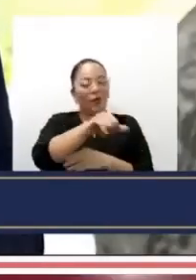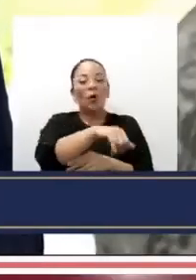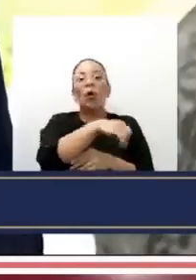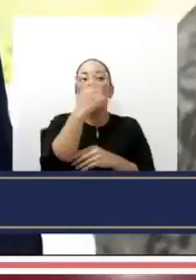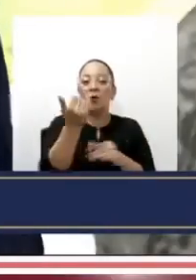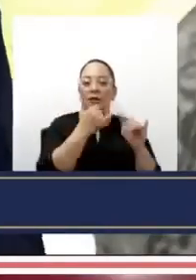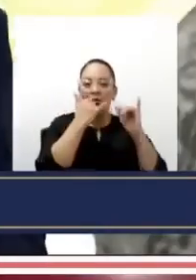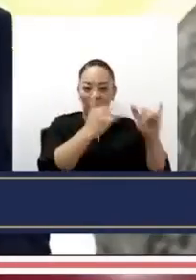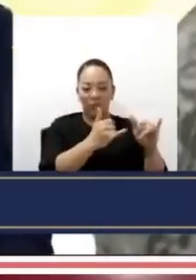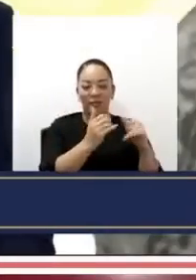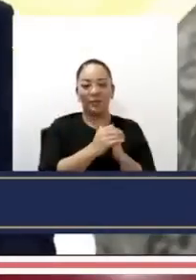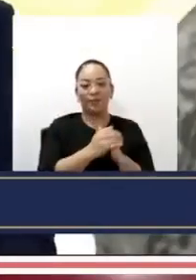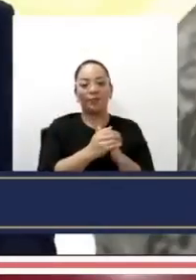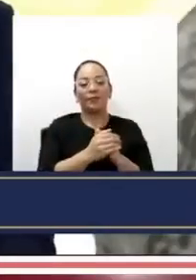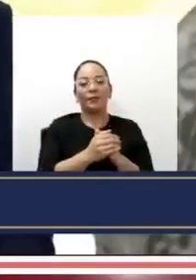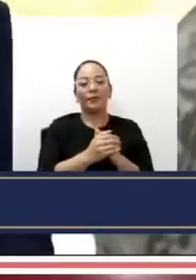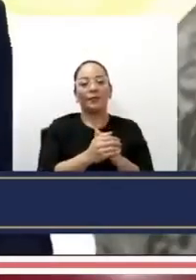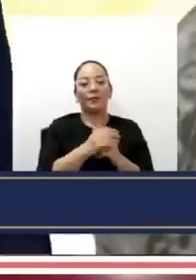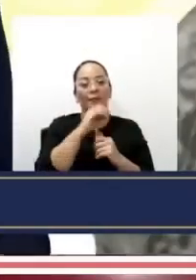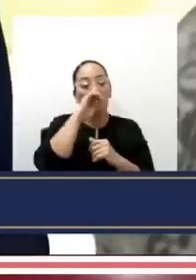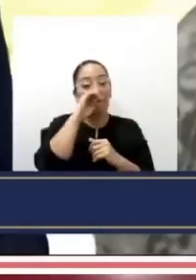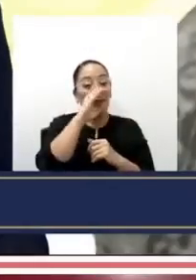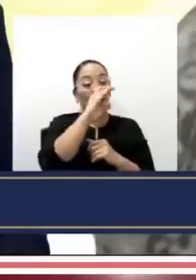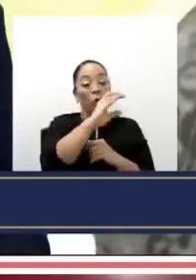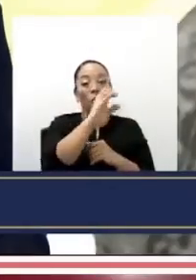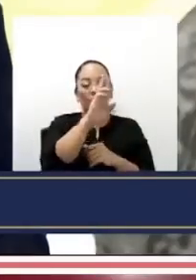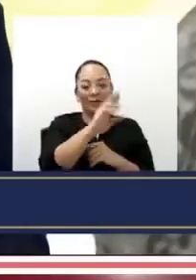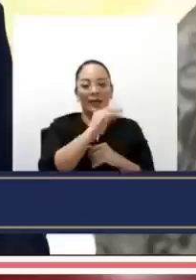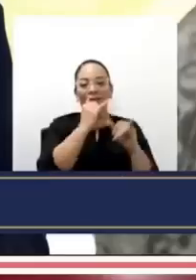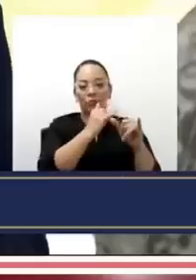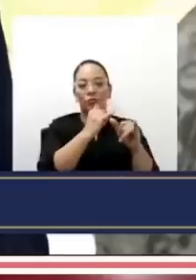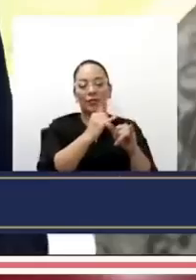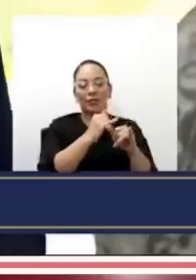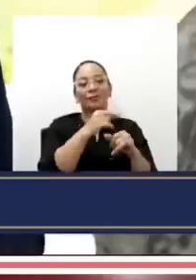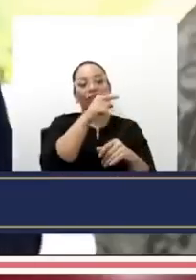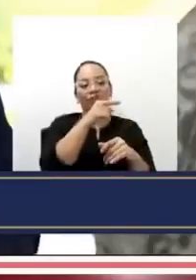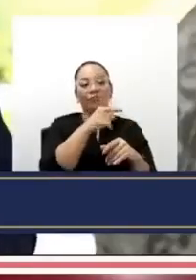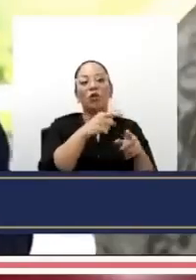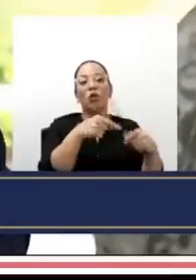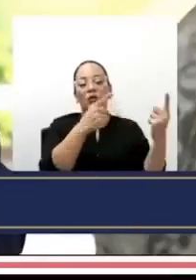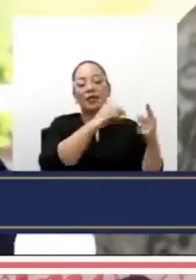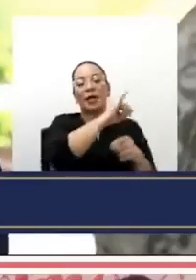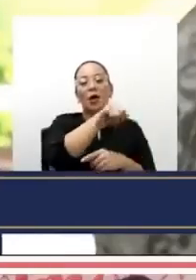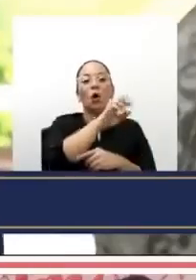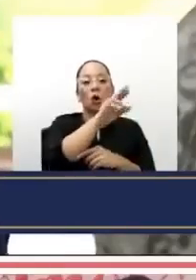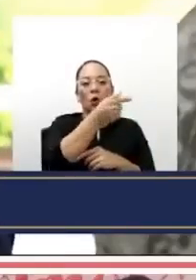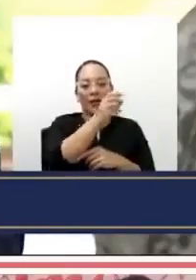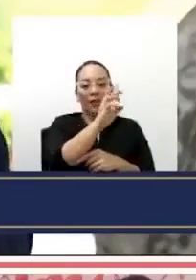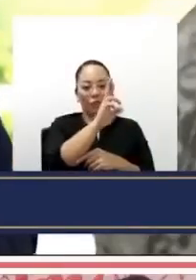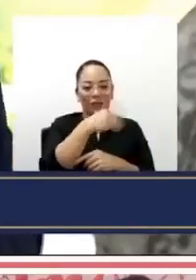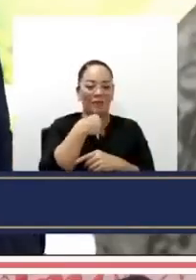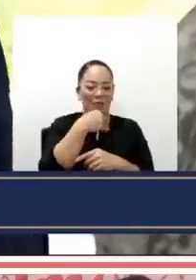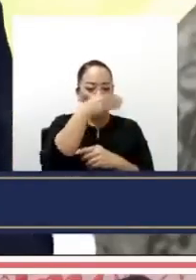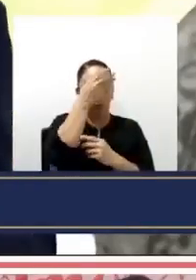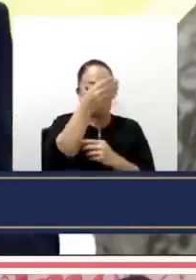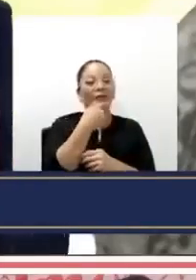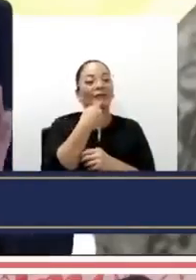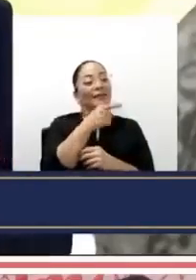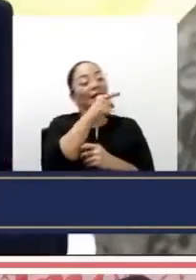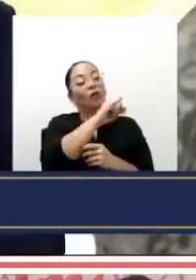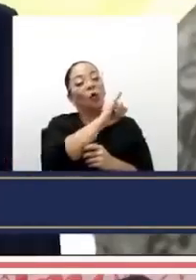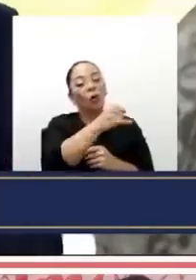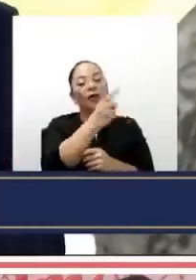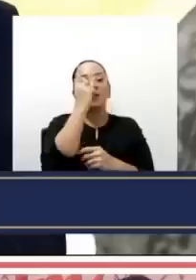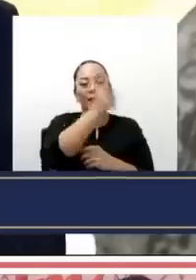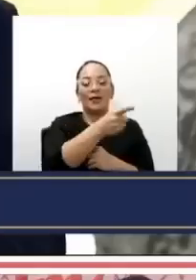Costa Rica Denuncias la agarró contra don Jorge Rodríguez también, porque dice que don Jorge le exigió